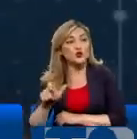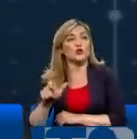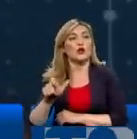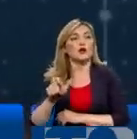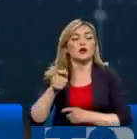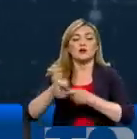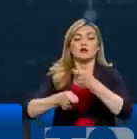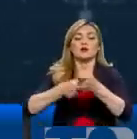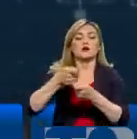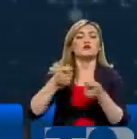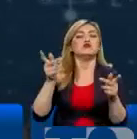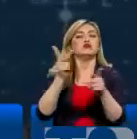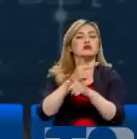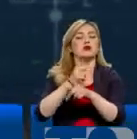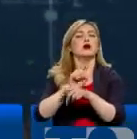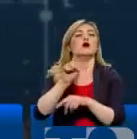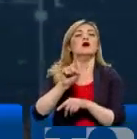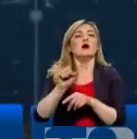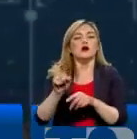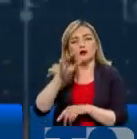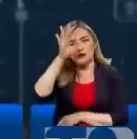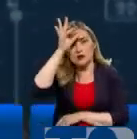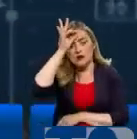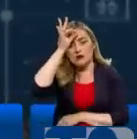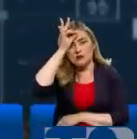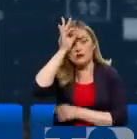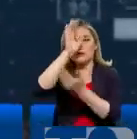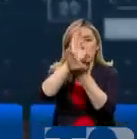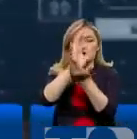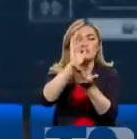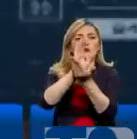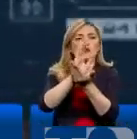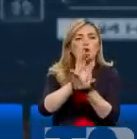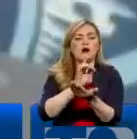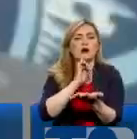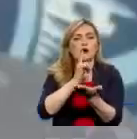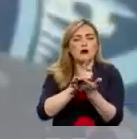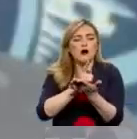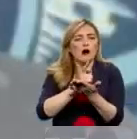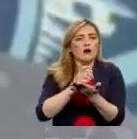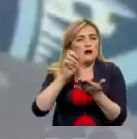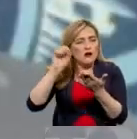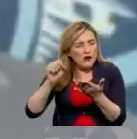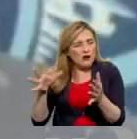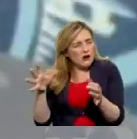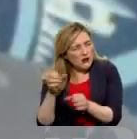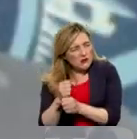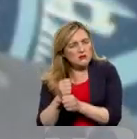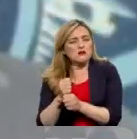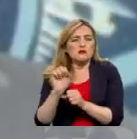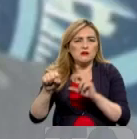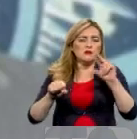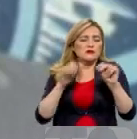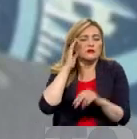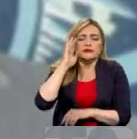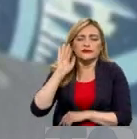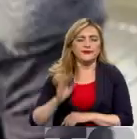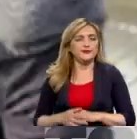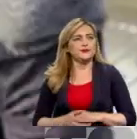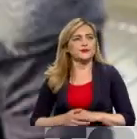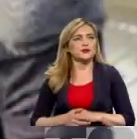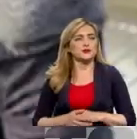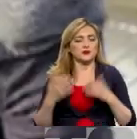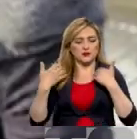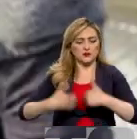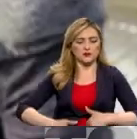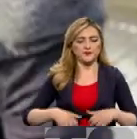iban a vender los insumos al ISFA, algo que no se ha comprobado si se concretó. Por otro lado, continúan los trámites para el traslado del